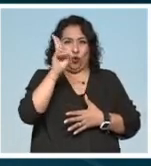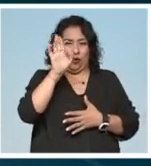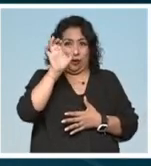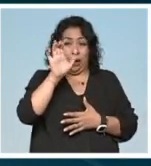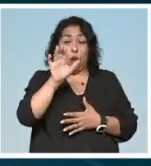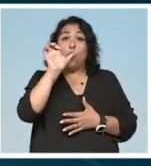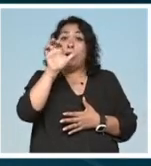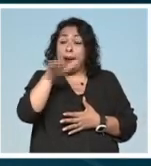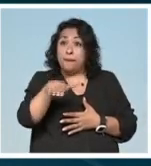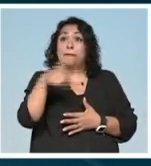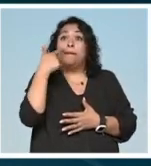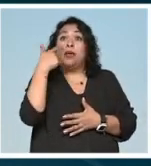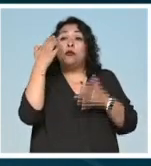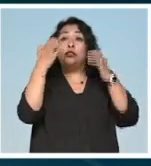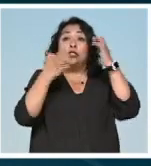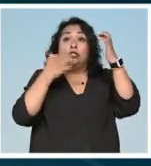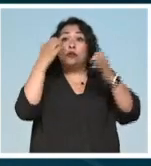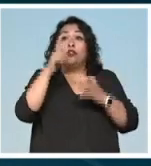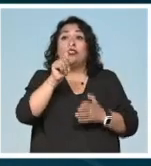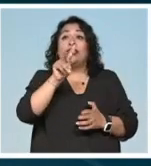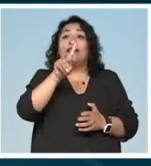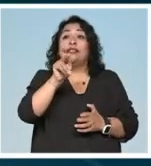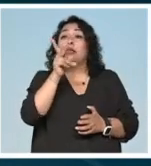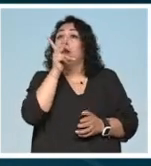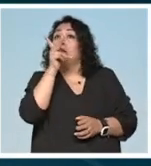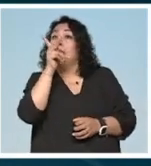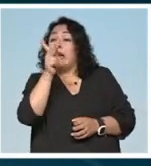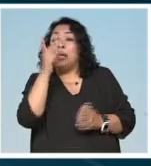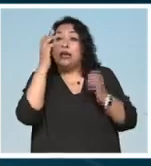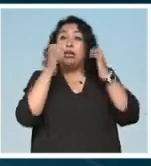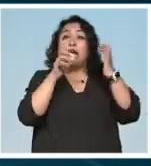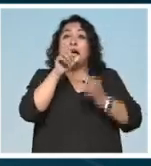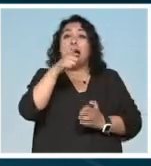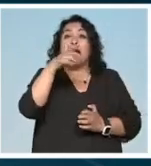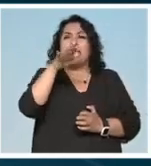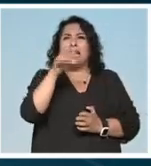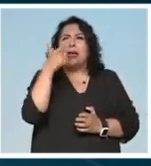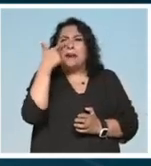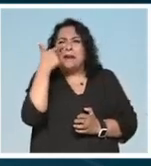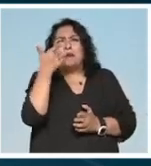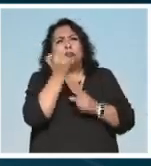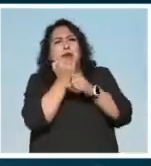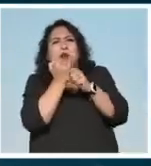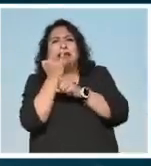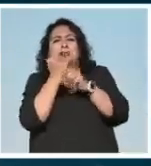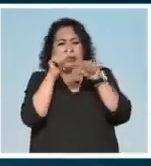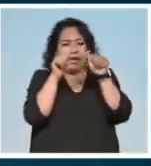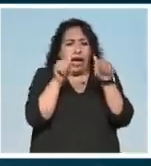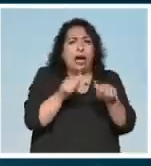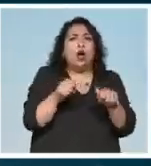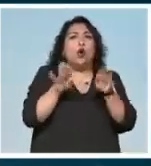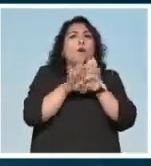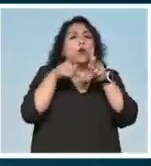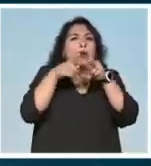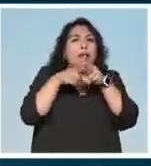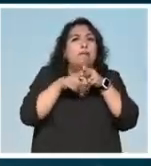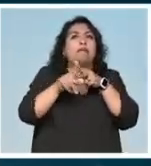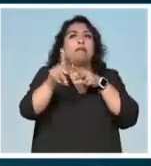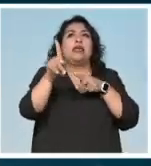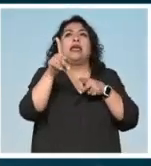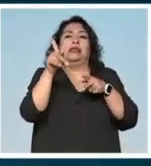ha llegado la muestra Travesías de la Palabra, una exposición de Angélica Chío que dibuja y rastrea desde las artes el origen y las raíces